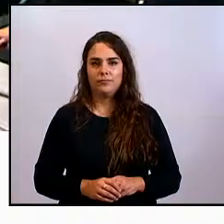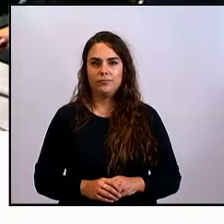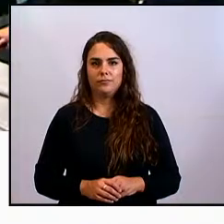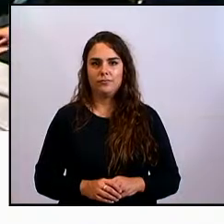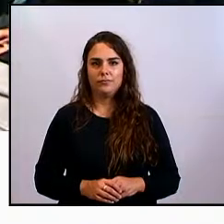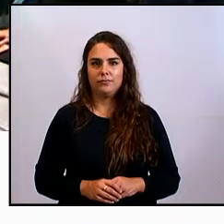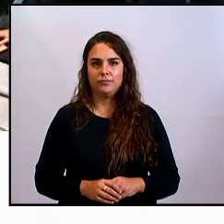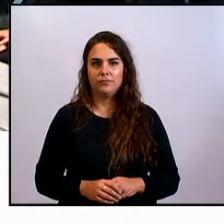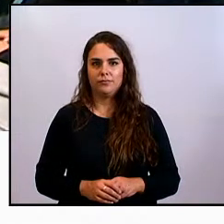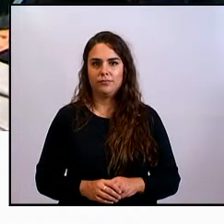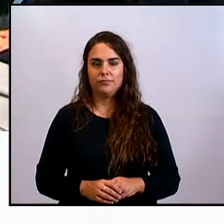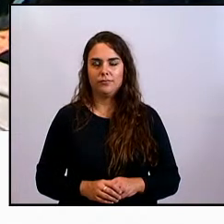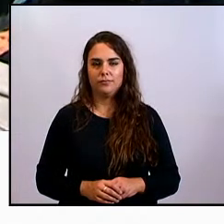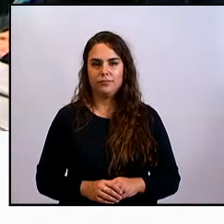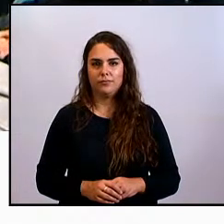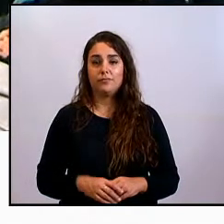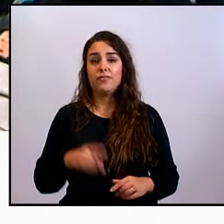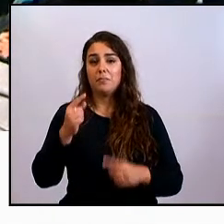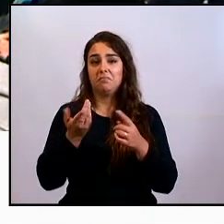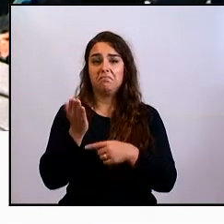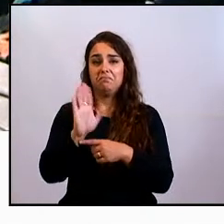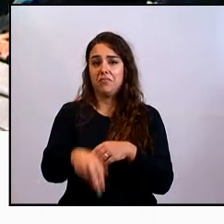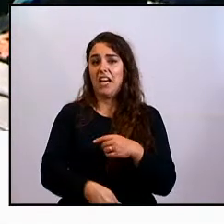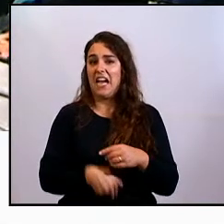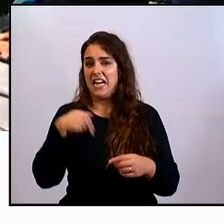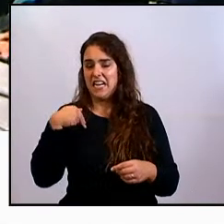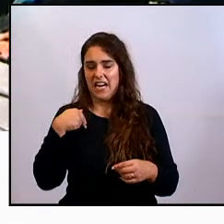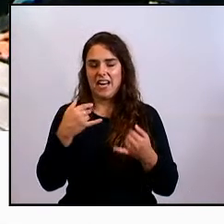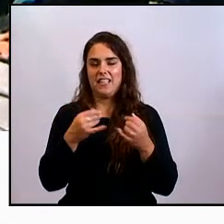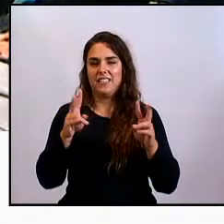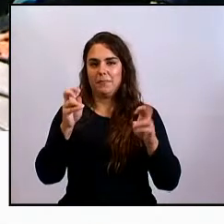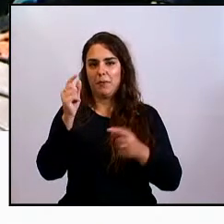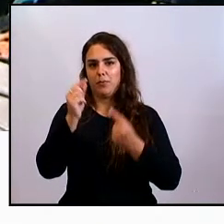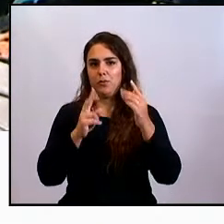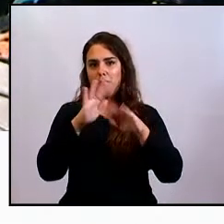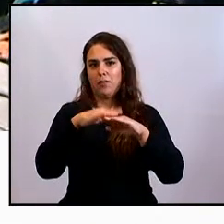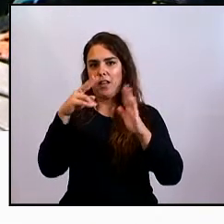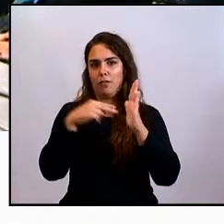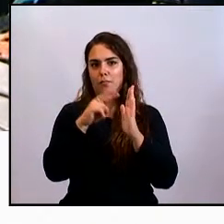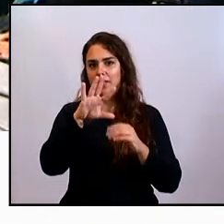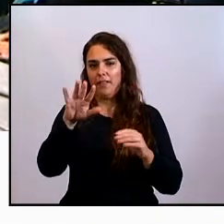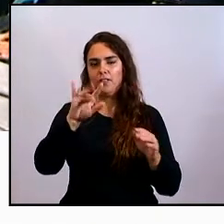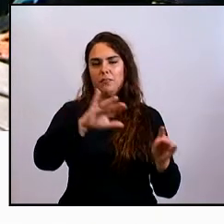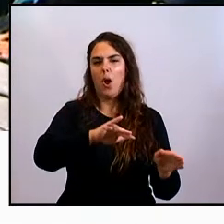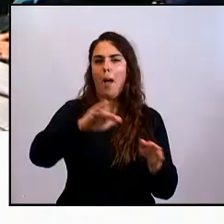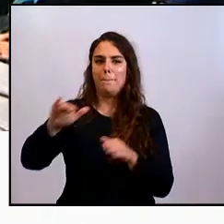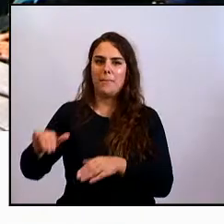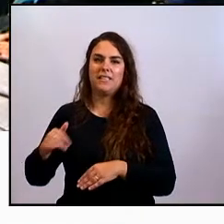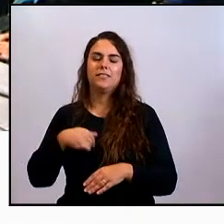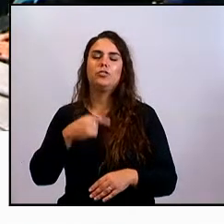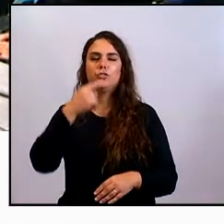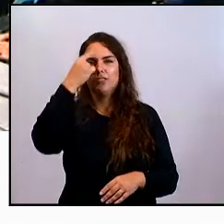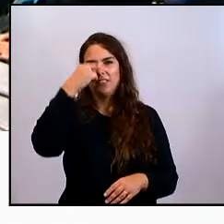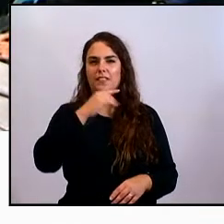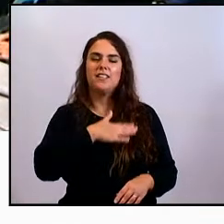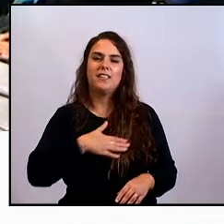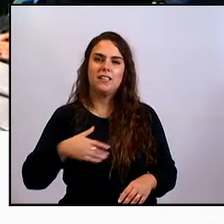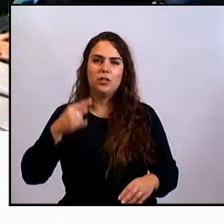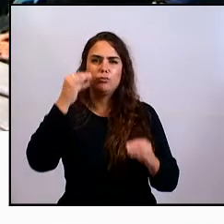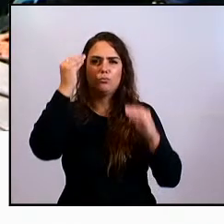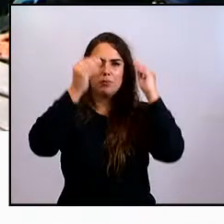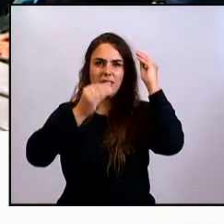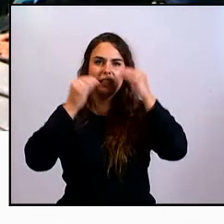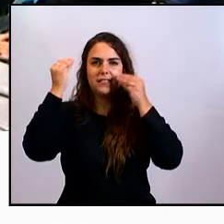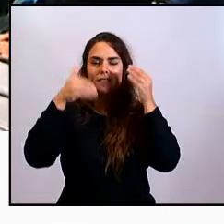Al margen de la presentación general de esta línea de presupuestos para 2025, sí que me gustaría saber con qué planteamiento acude